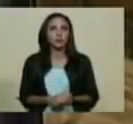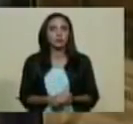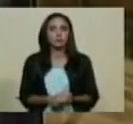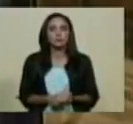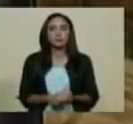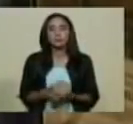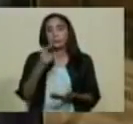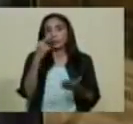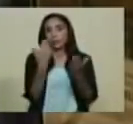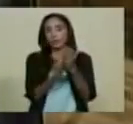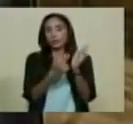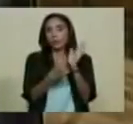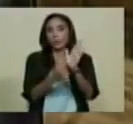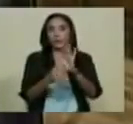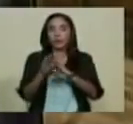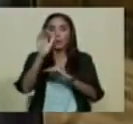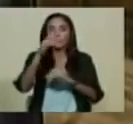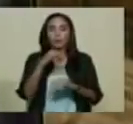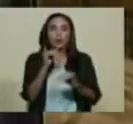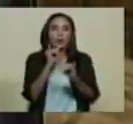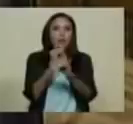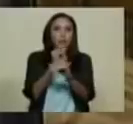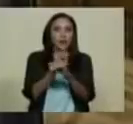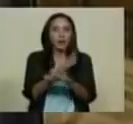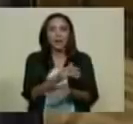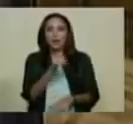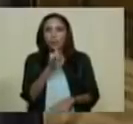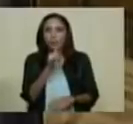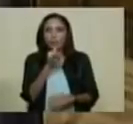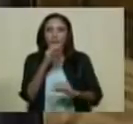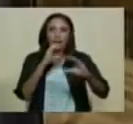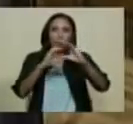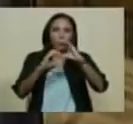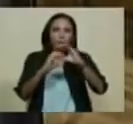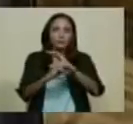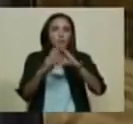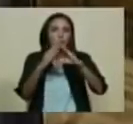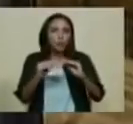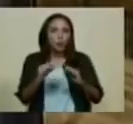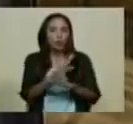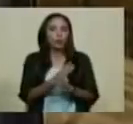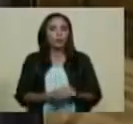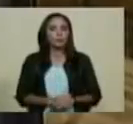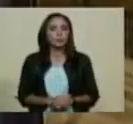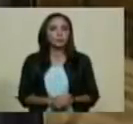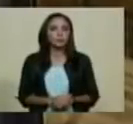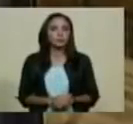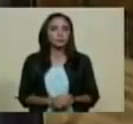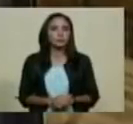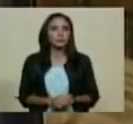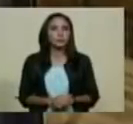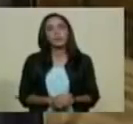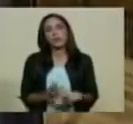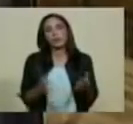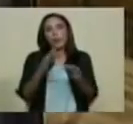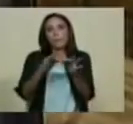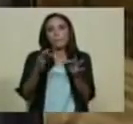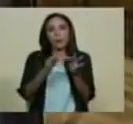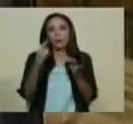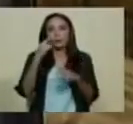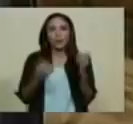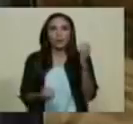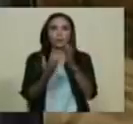futuro, la informática, las telecomunicaciones. Acabamos de lanzar, usted acaba de lanzar el Petro,